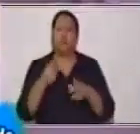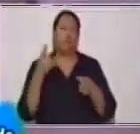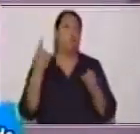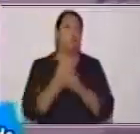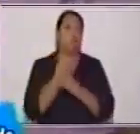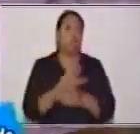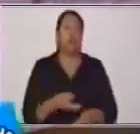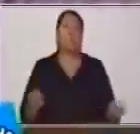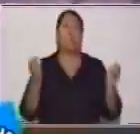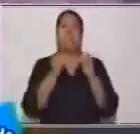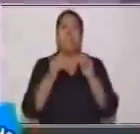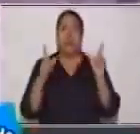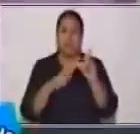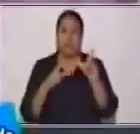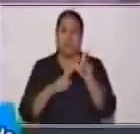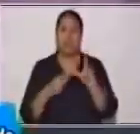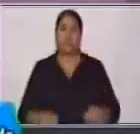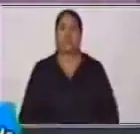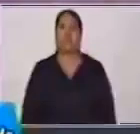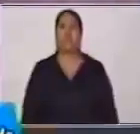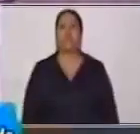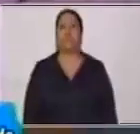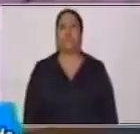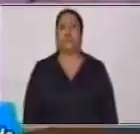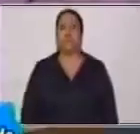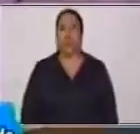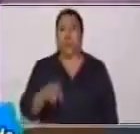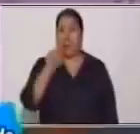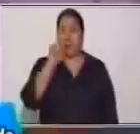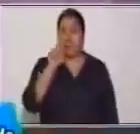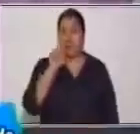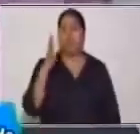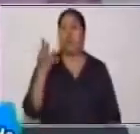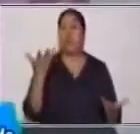letras. Muy bien. Primer paso,